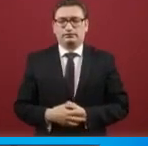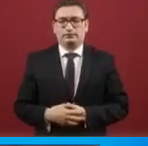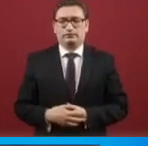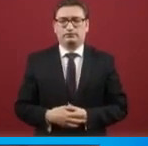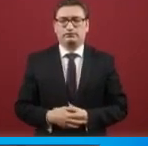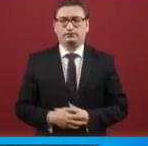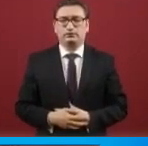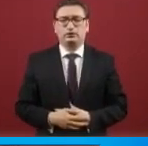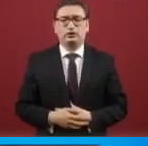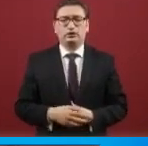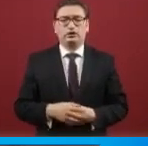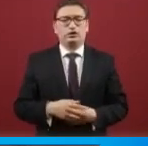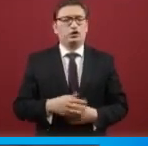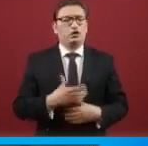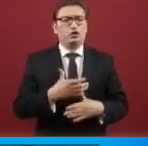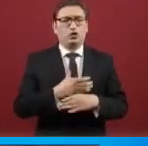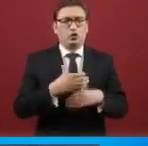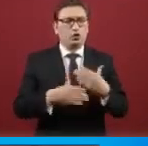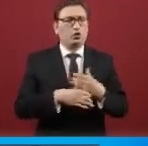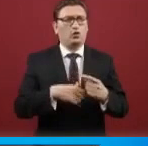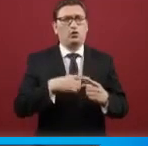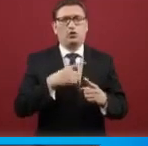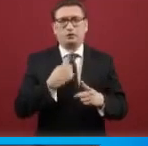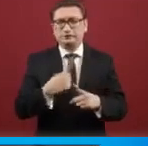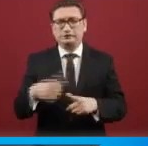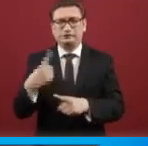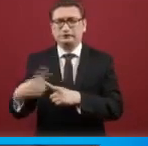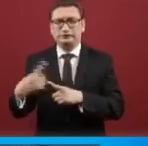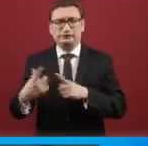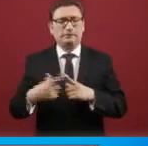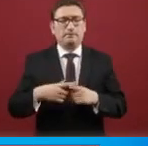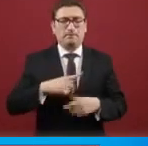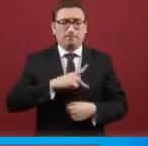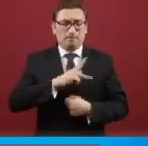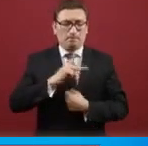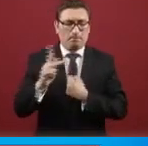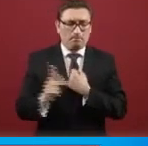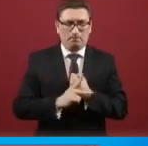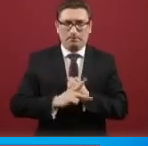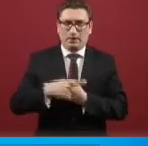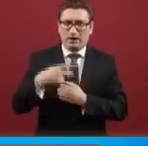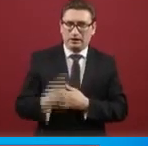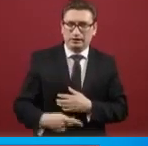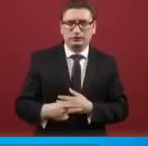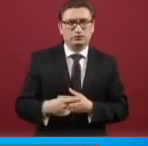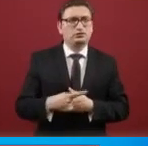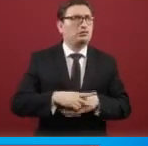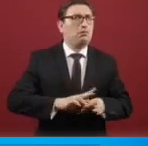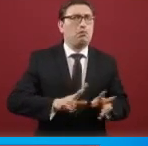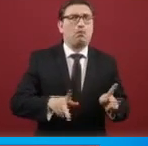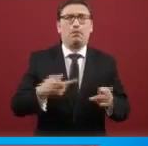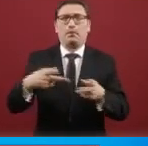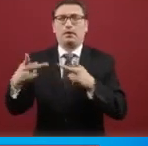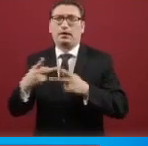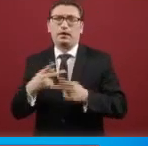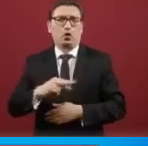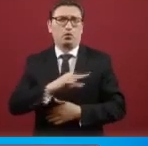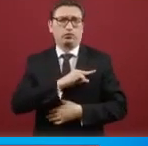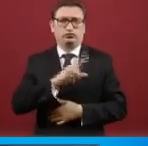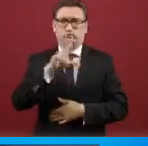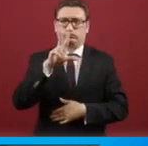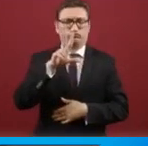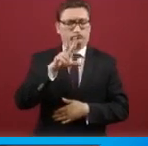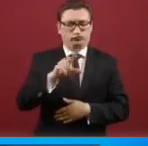Es ilegal el impedir el acceso a playas. Hay concesiones por el uso de playas, cuyo objetivo era entregarlas en propiedad, pero se detuvo